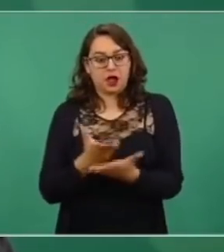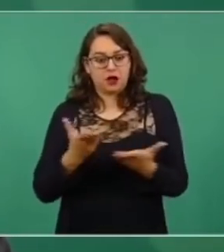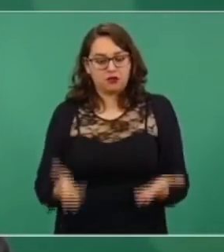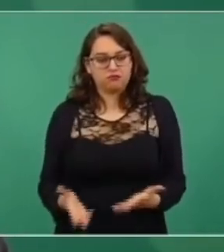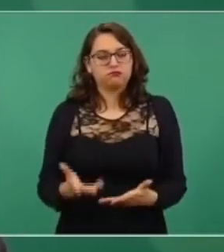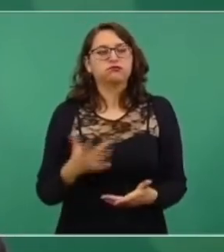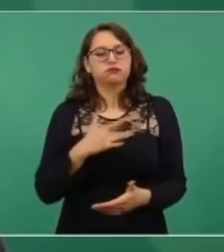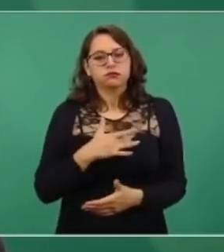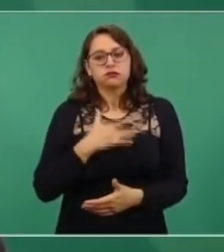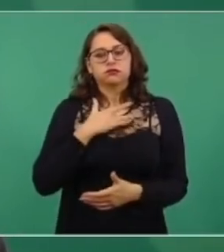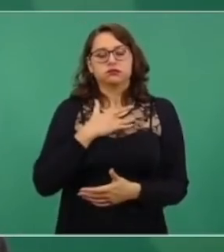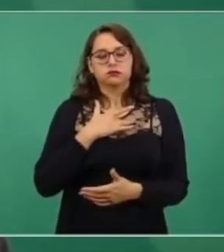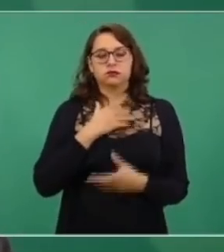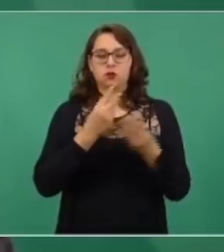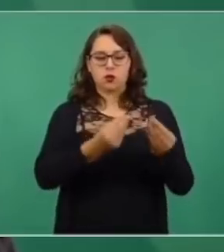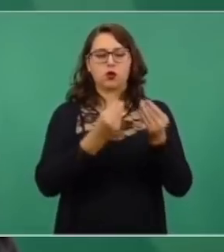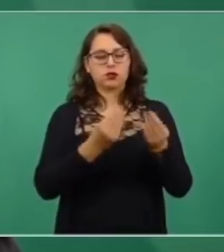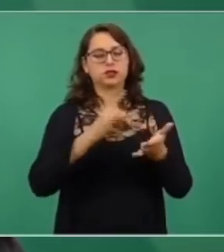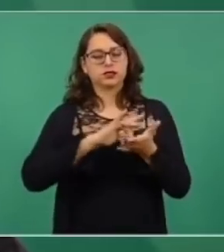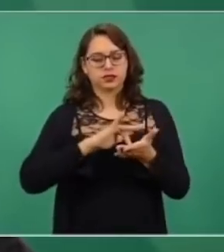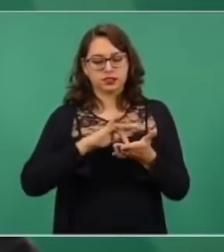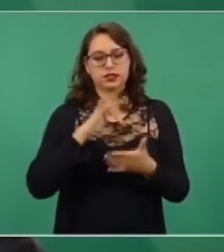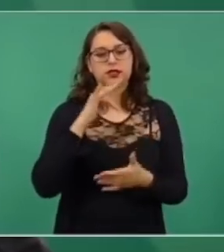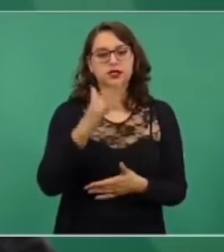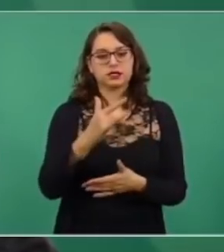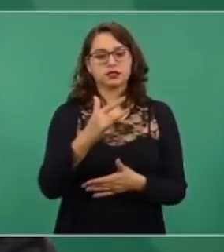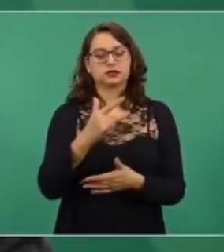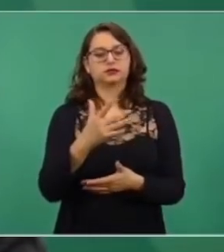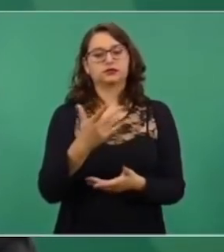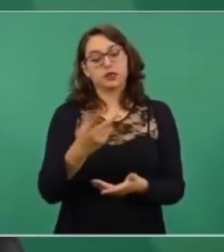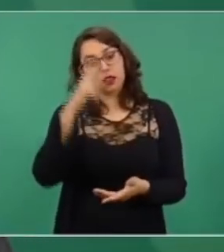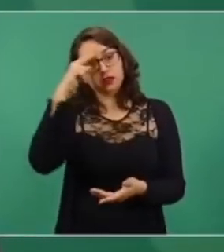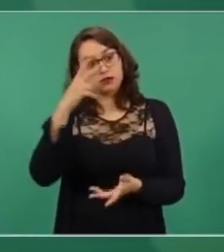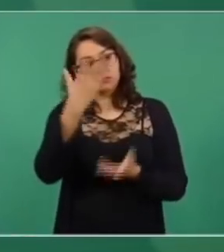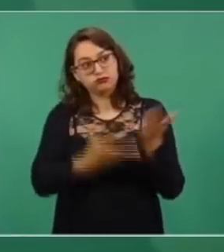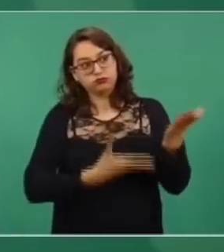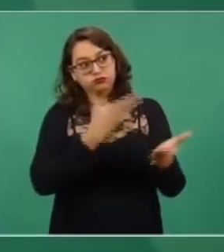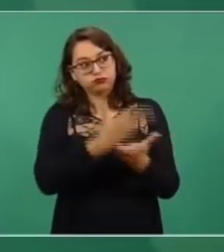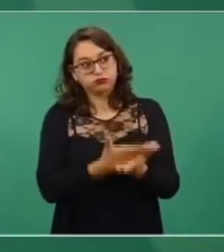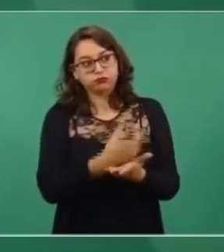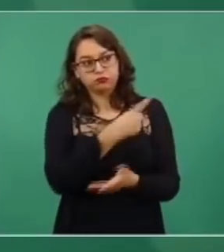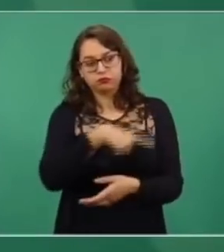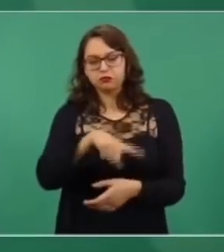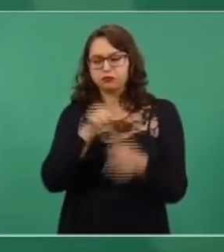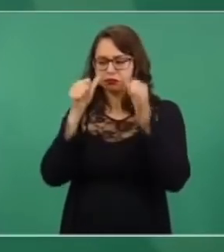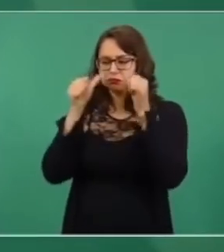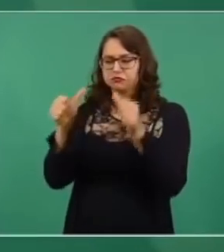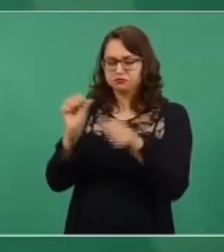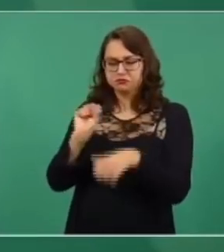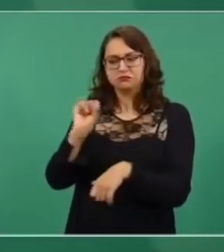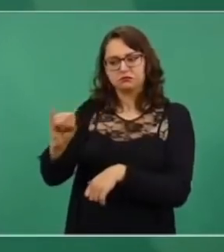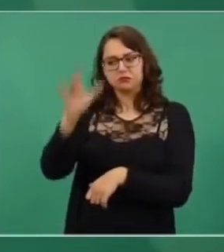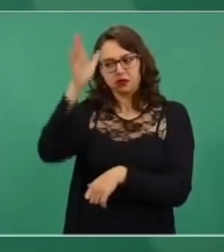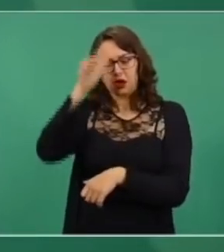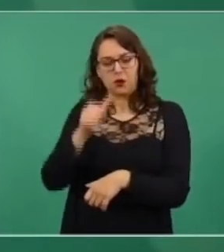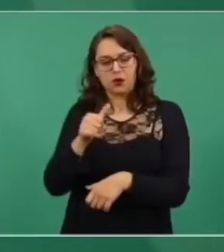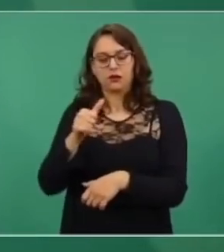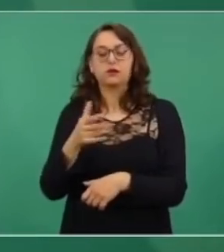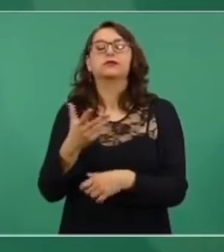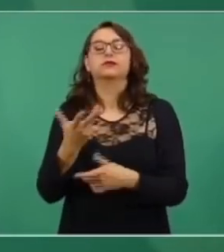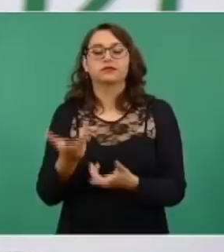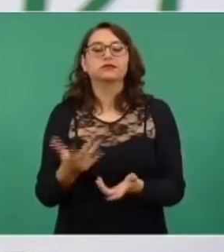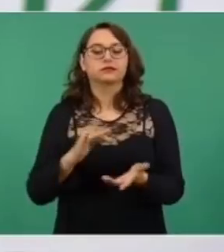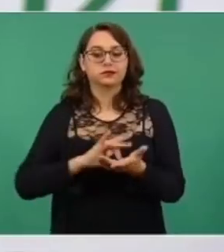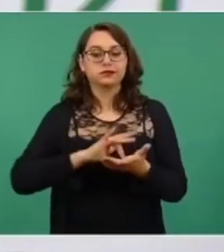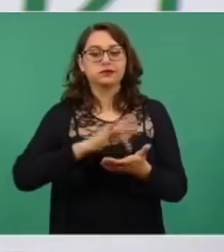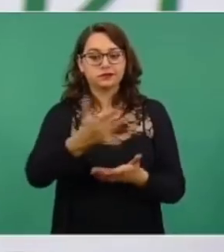República, que hayan tomado en cuenta este planteamiento de México, que nos hayan informado su resolución el día de ayer